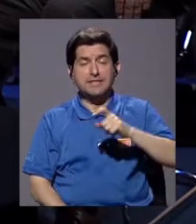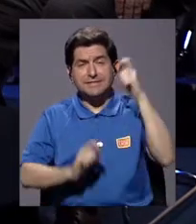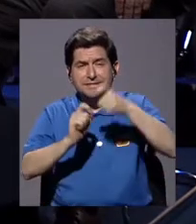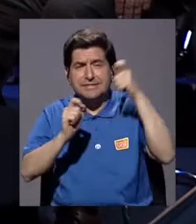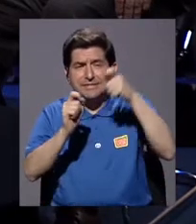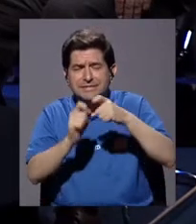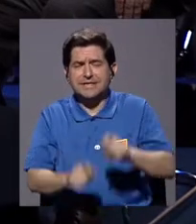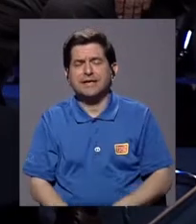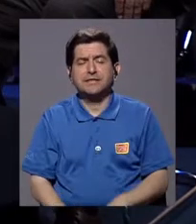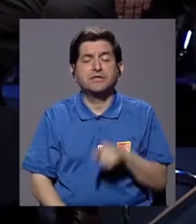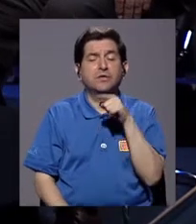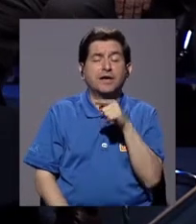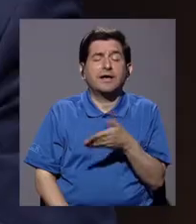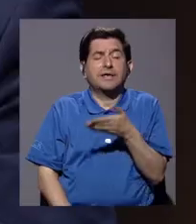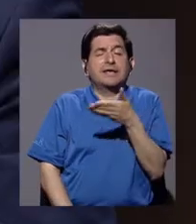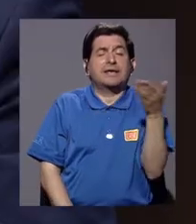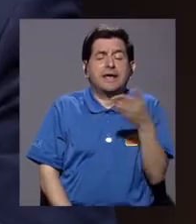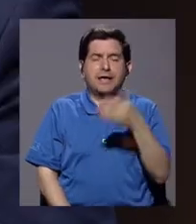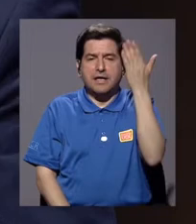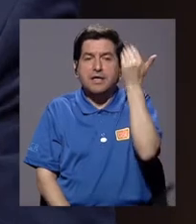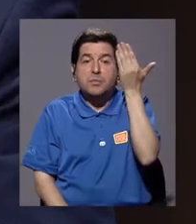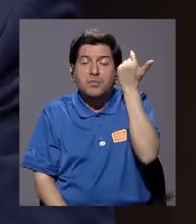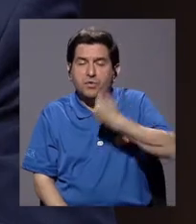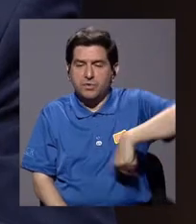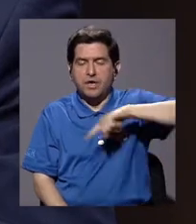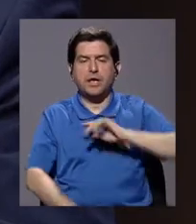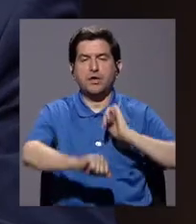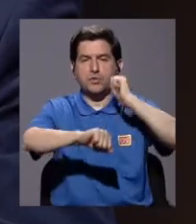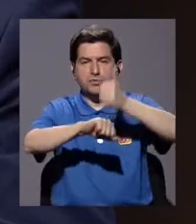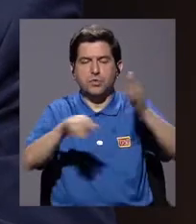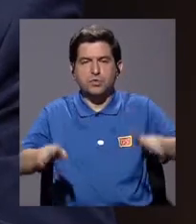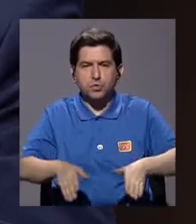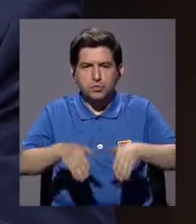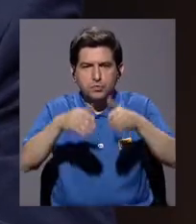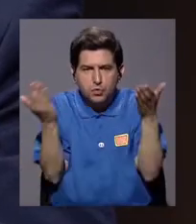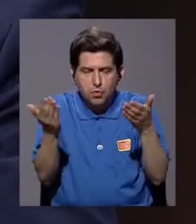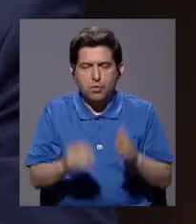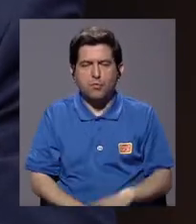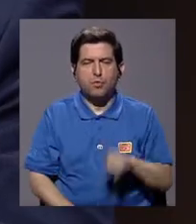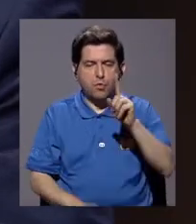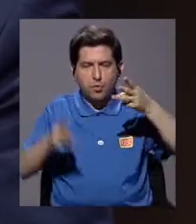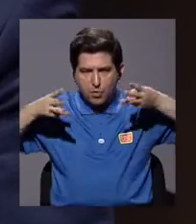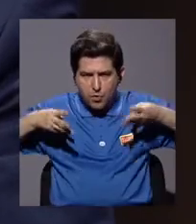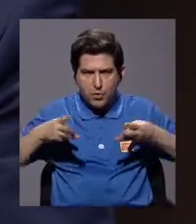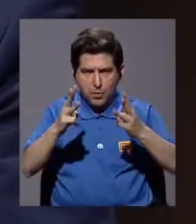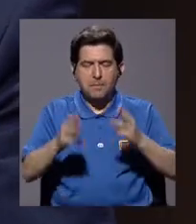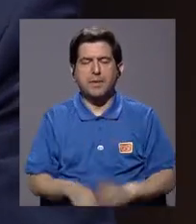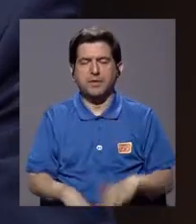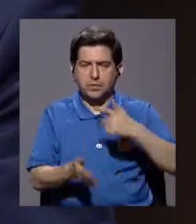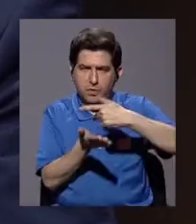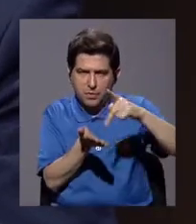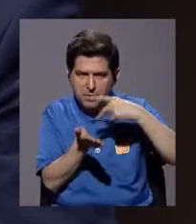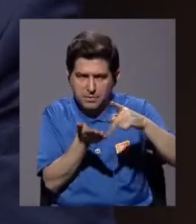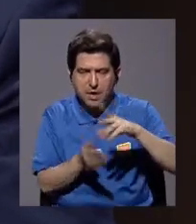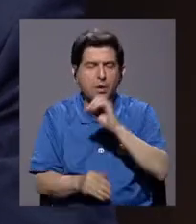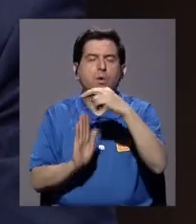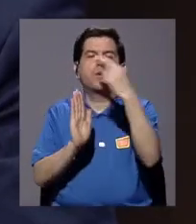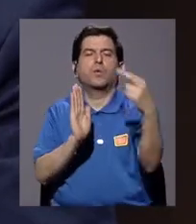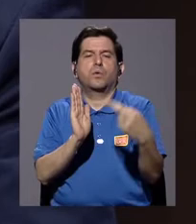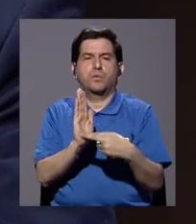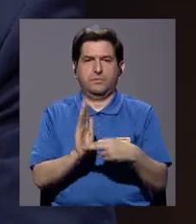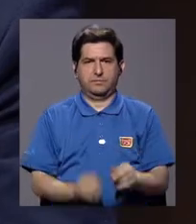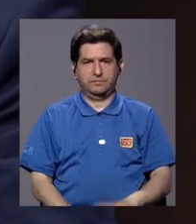que estar muy preciso el qué y el por qué para nosotros definir el cómo a través de una metodología tarifaria o